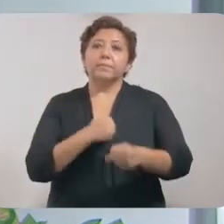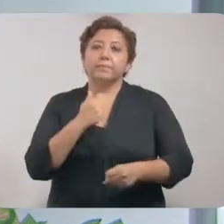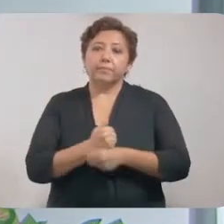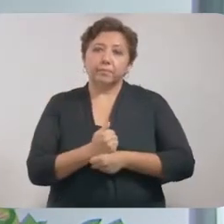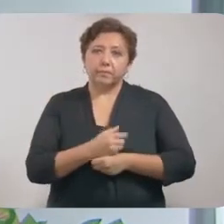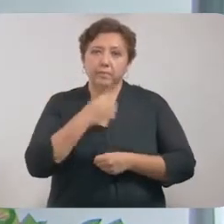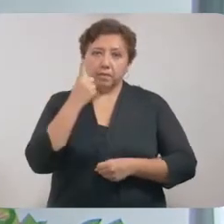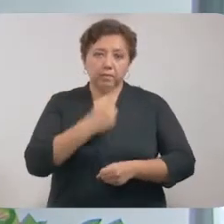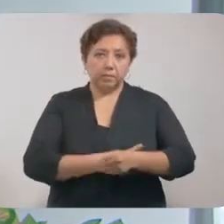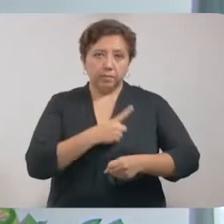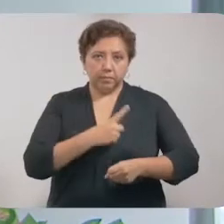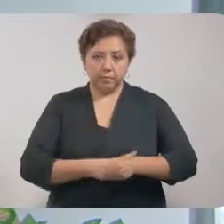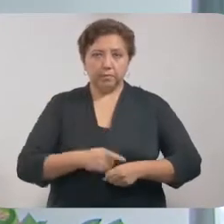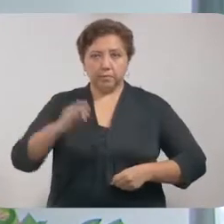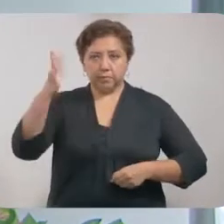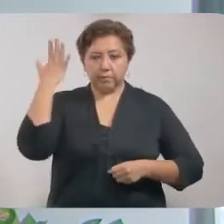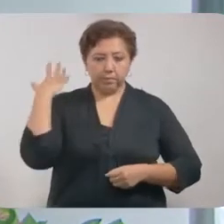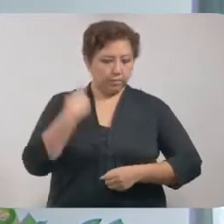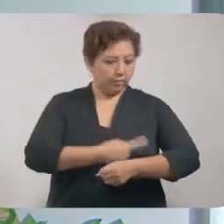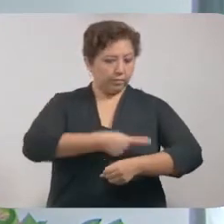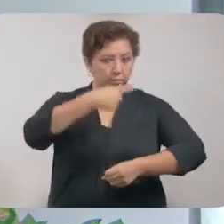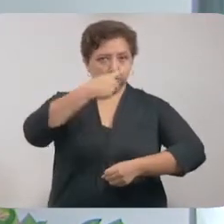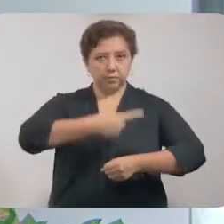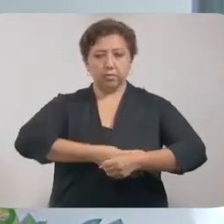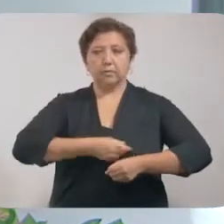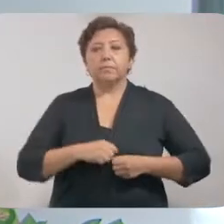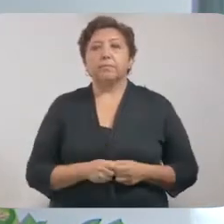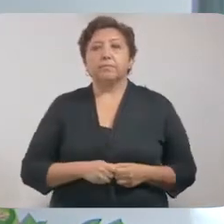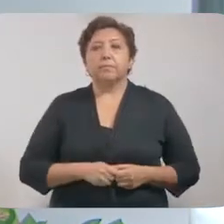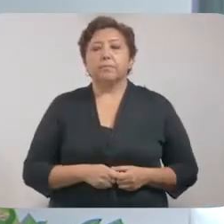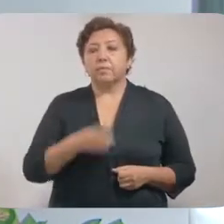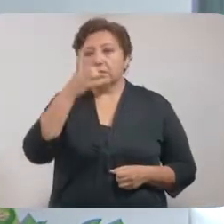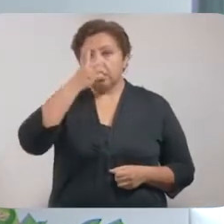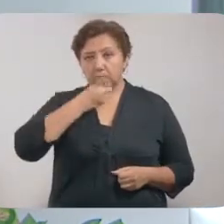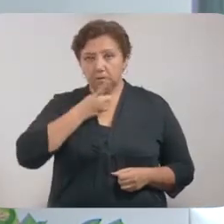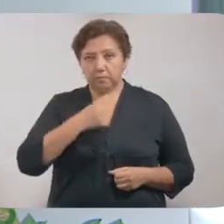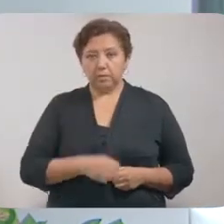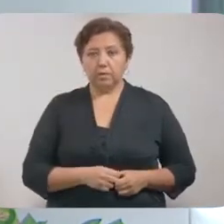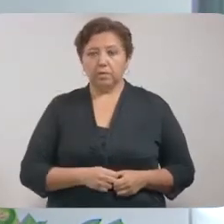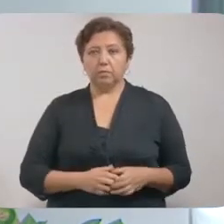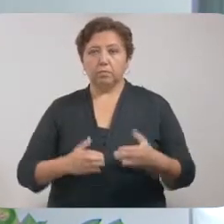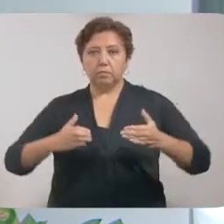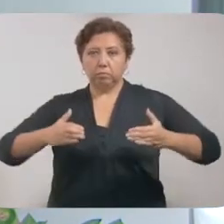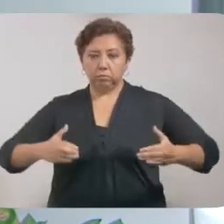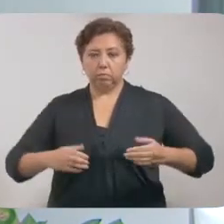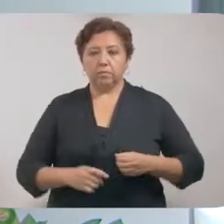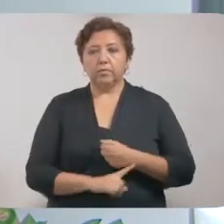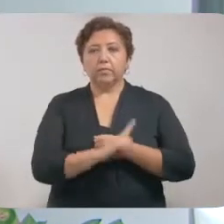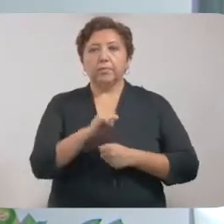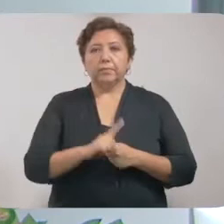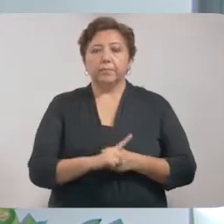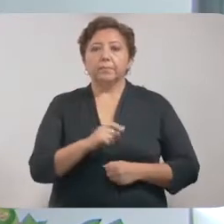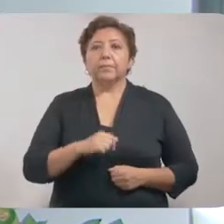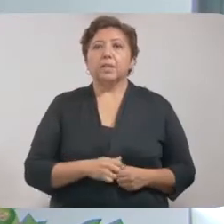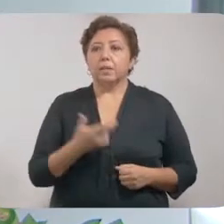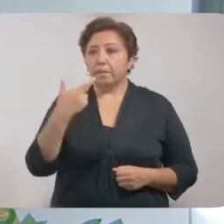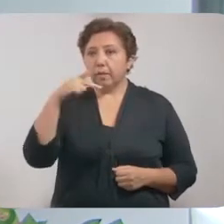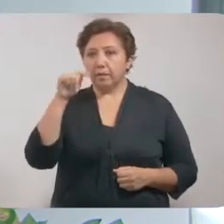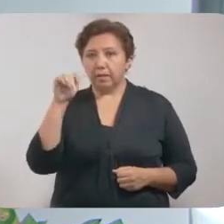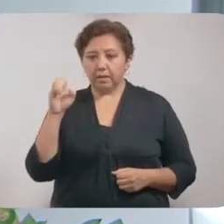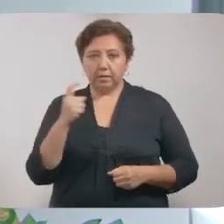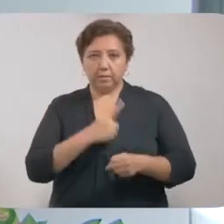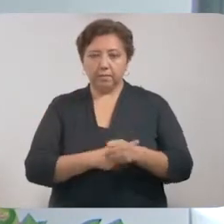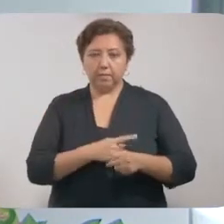Sus principales enfermedades fueron hipertensión arterial sistémica, diabetes mellitus, obesidad, insuficiencia hepática